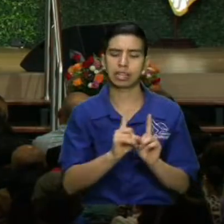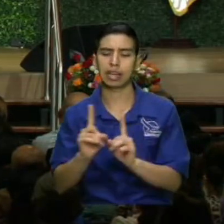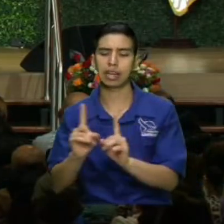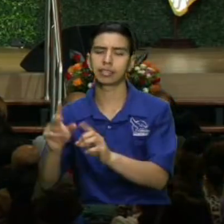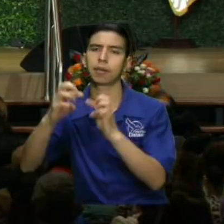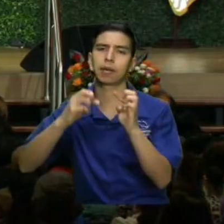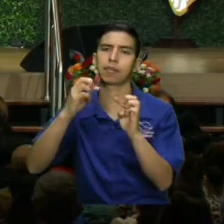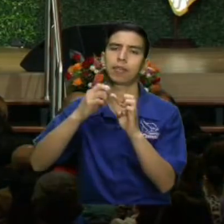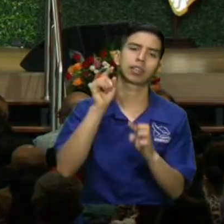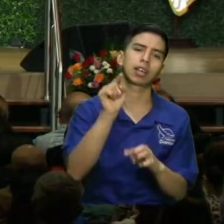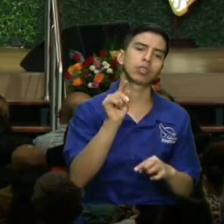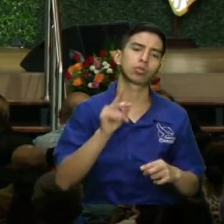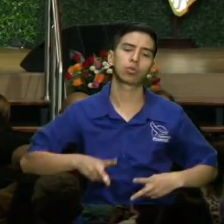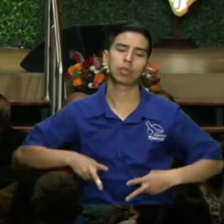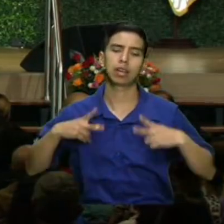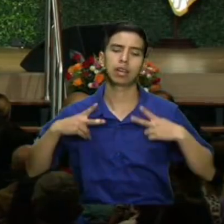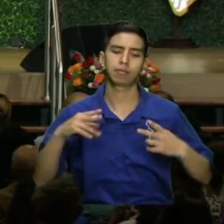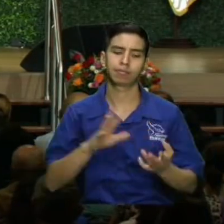Gloria a Dios.